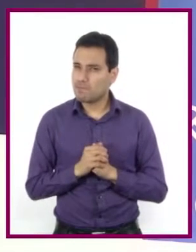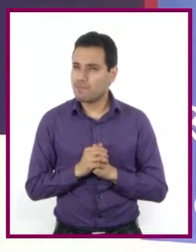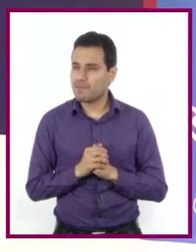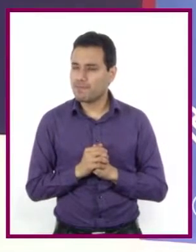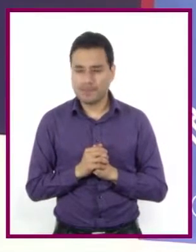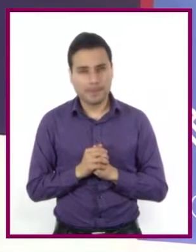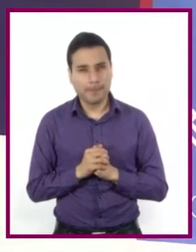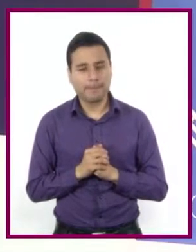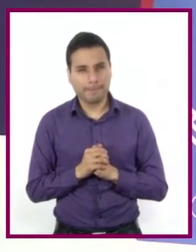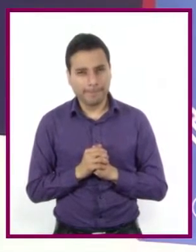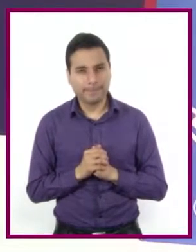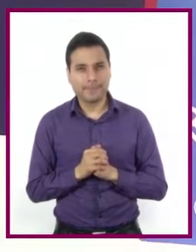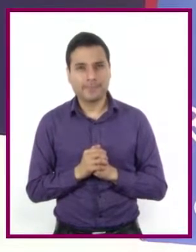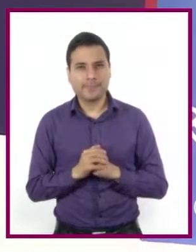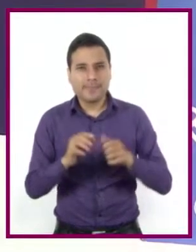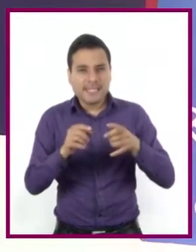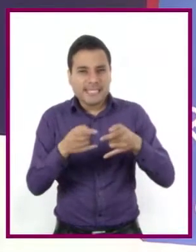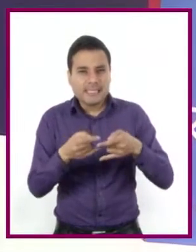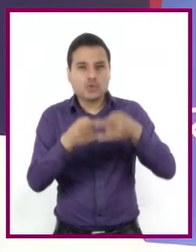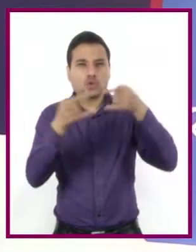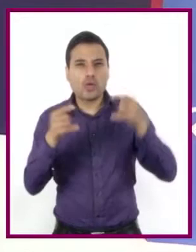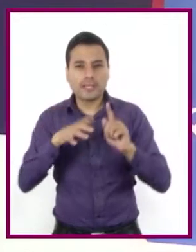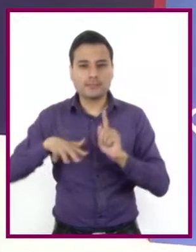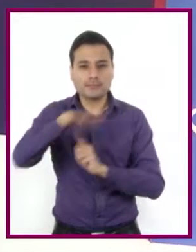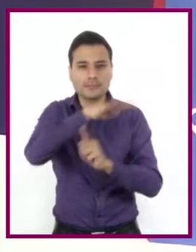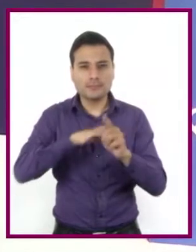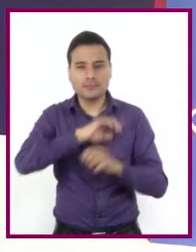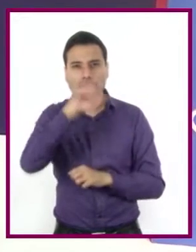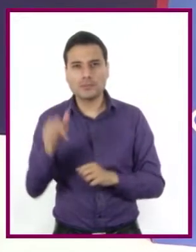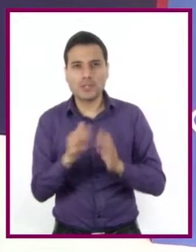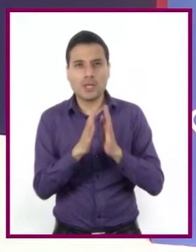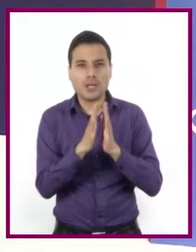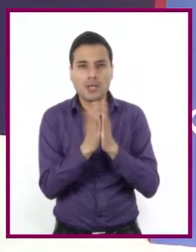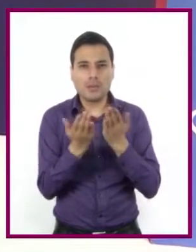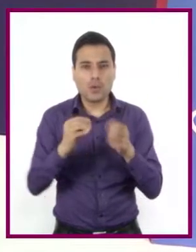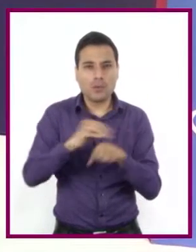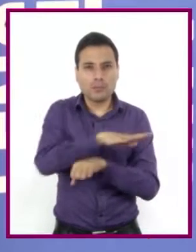los acontecimientos históricos y los movimientos literarios?